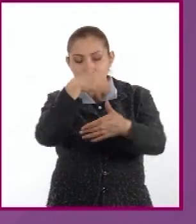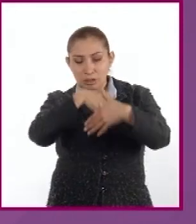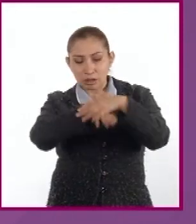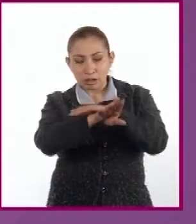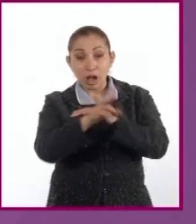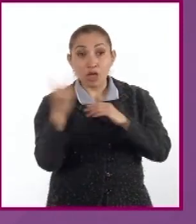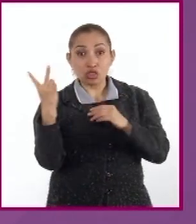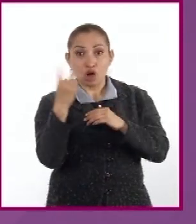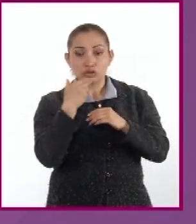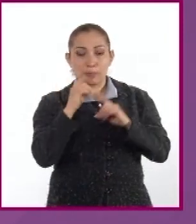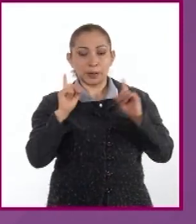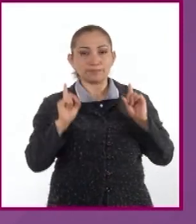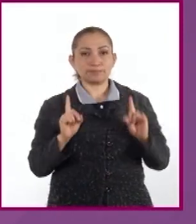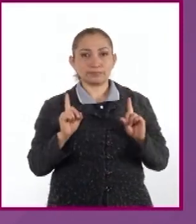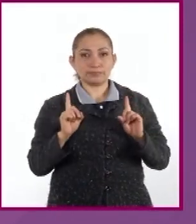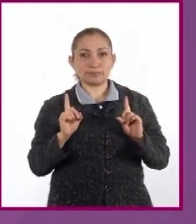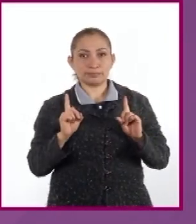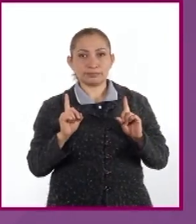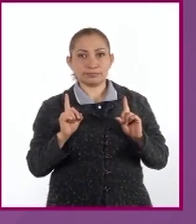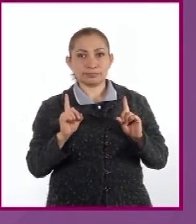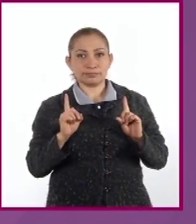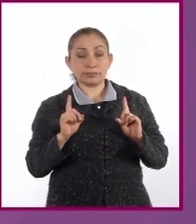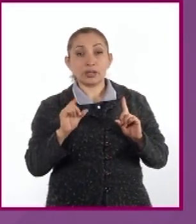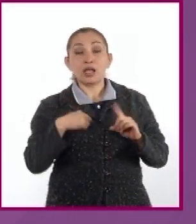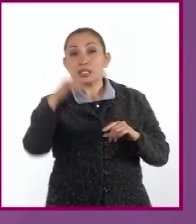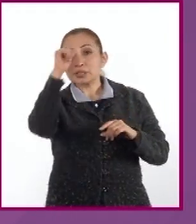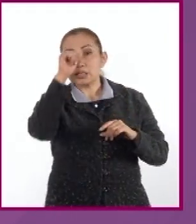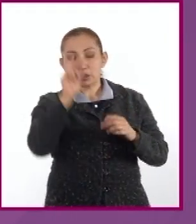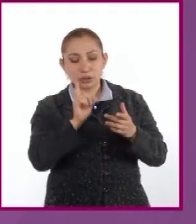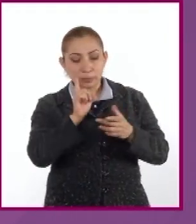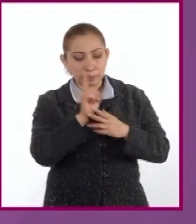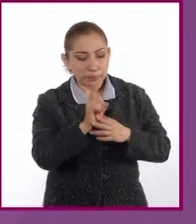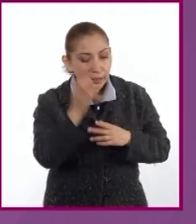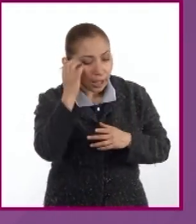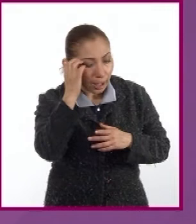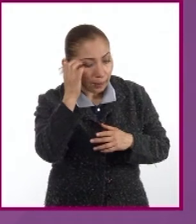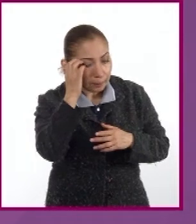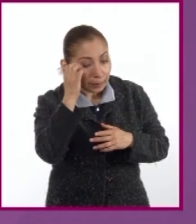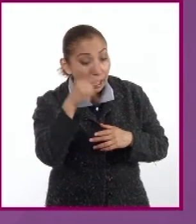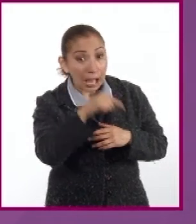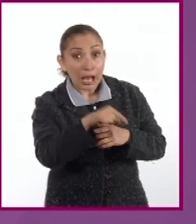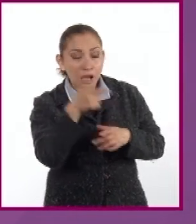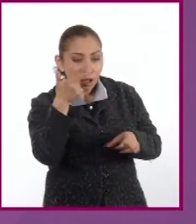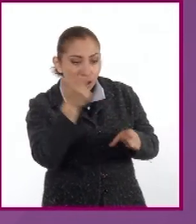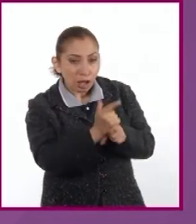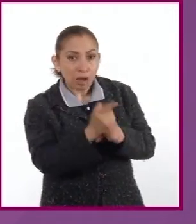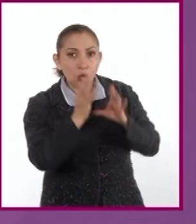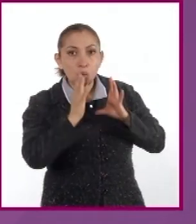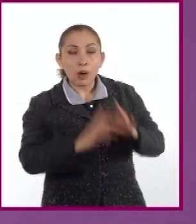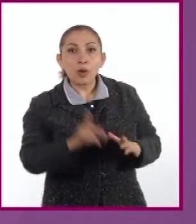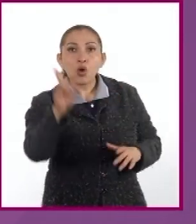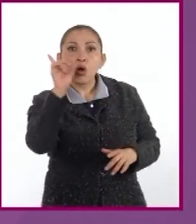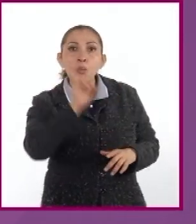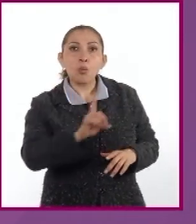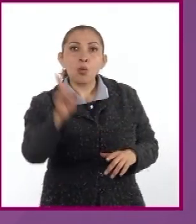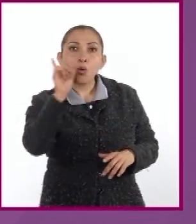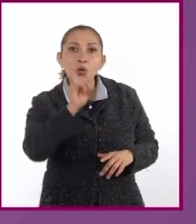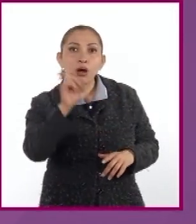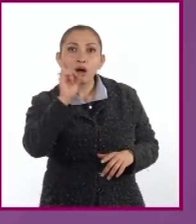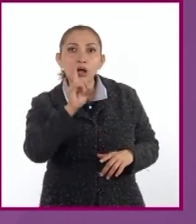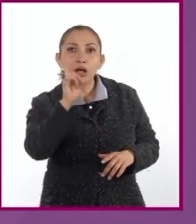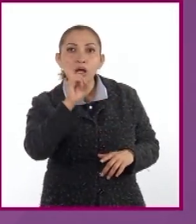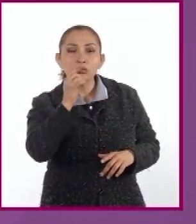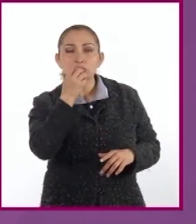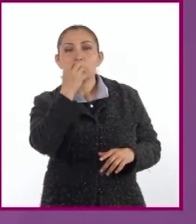y los dos hombres se quedaron afuera. Don Agustín se acercó al camastro. En ese momento vio el cuerpo de una mujer que lanzaba